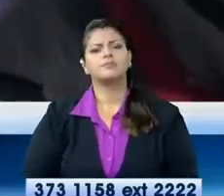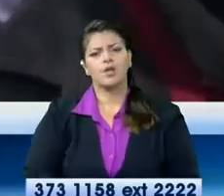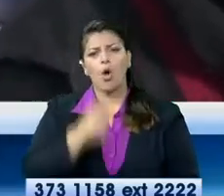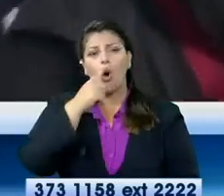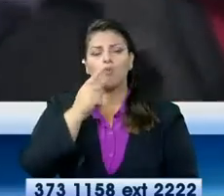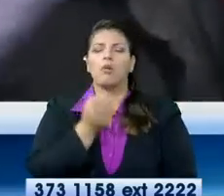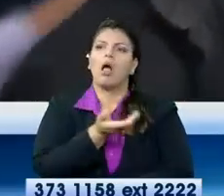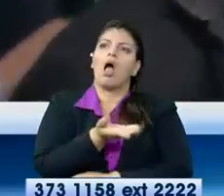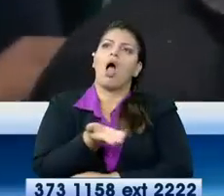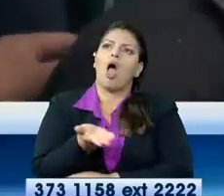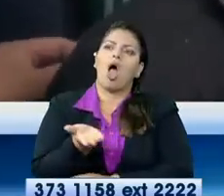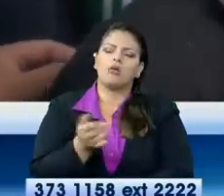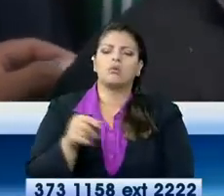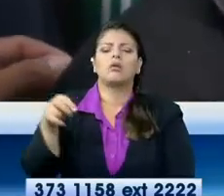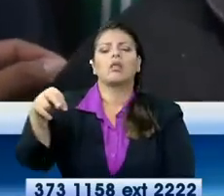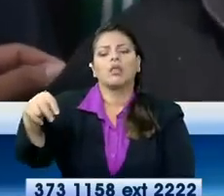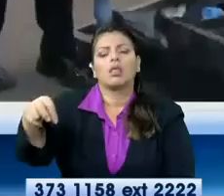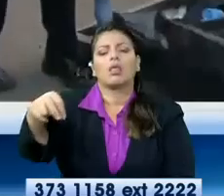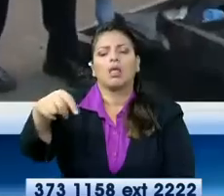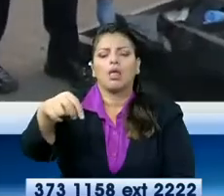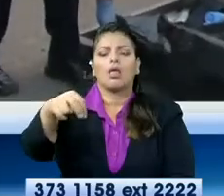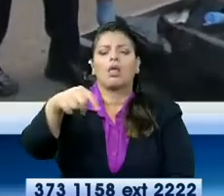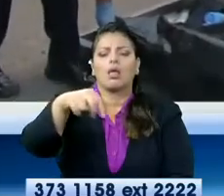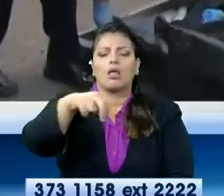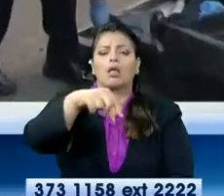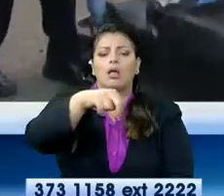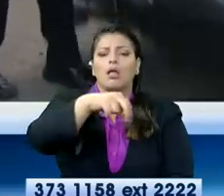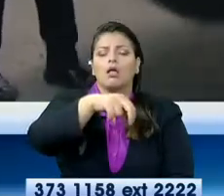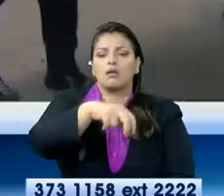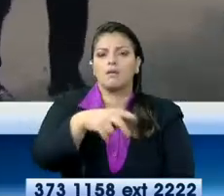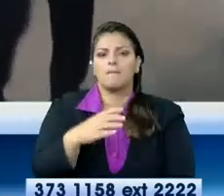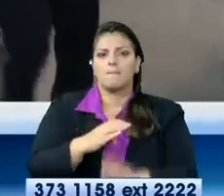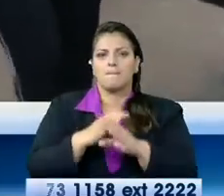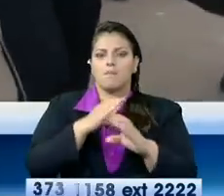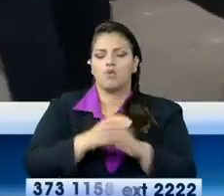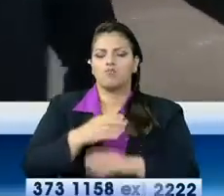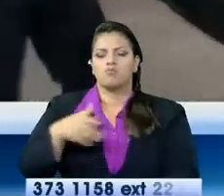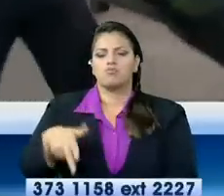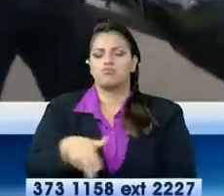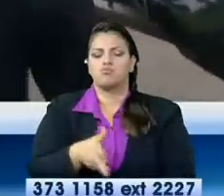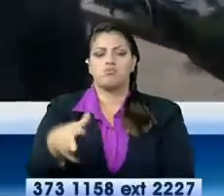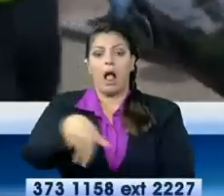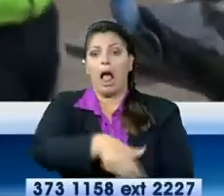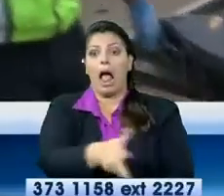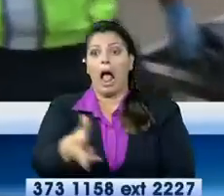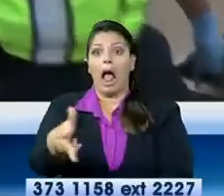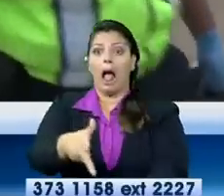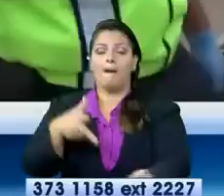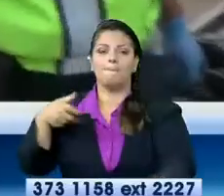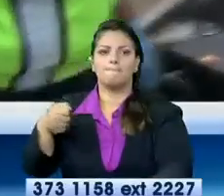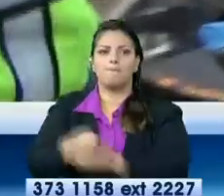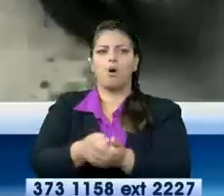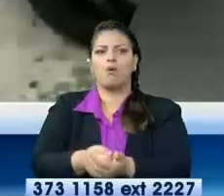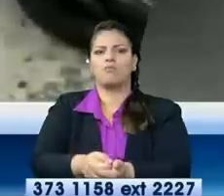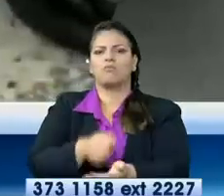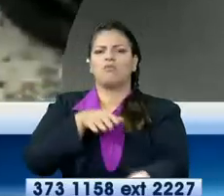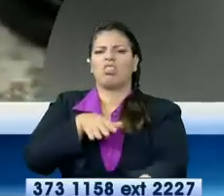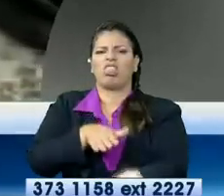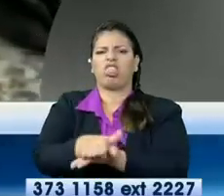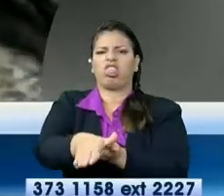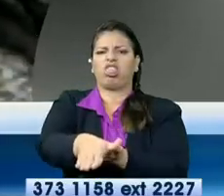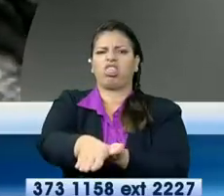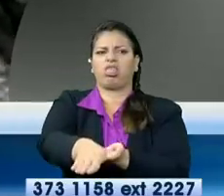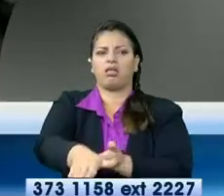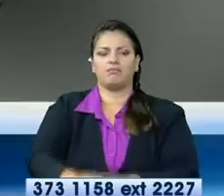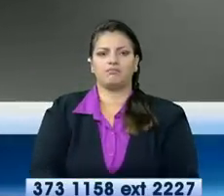iba caminando y el bus pues lo rebasó prácticamente y con la llanta delante lo aplasté y la atrás quiso frenar, pero